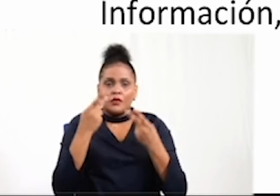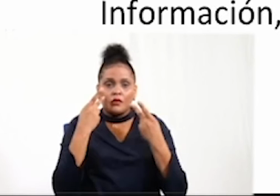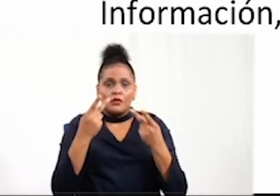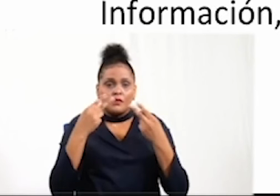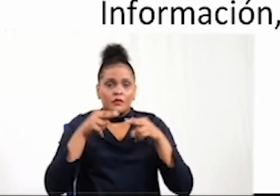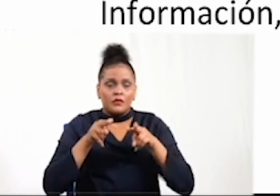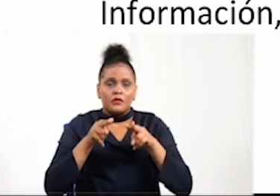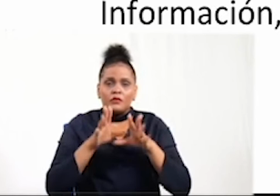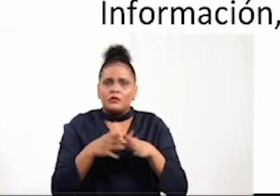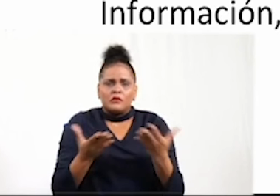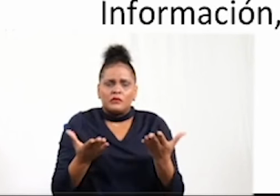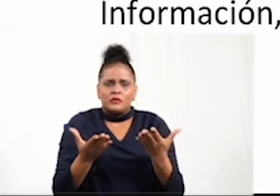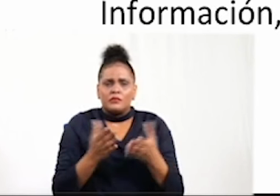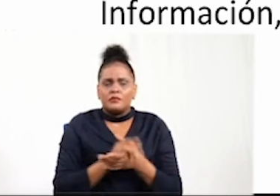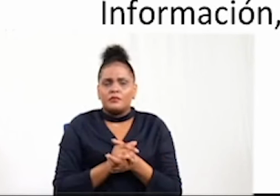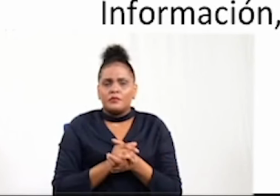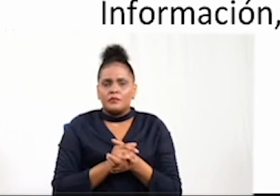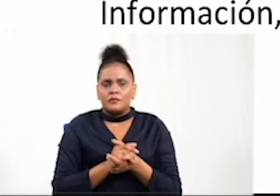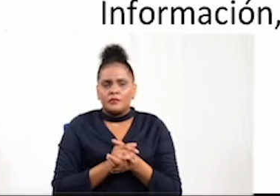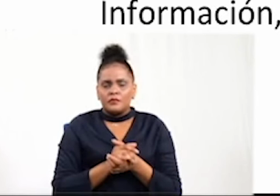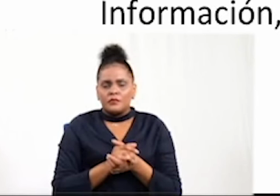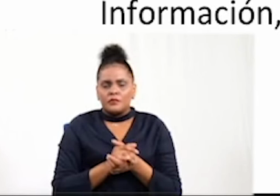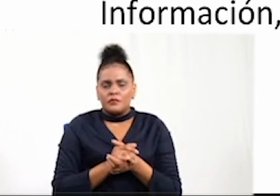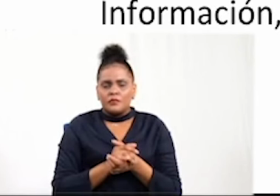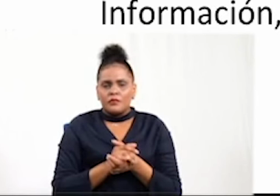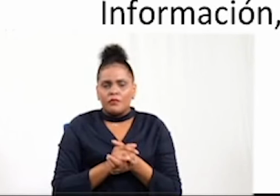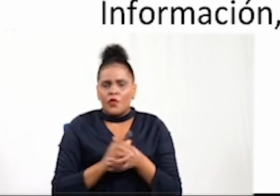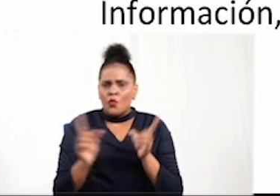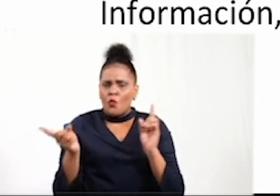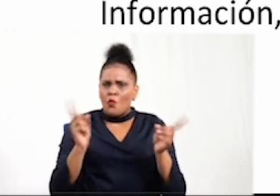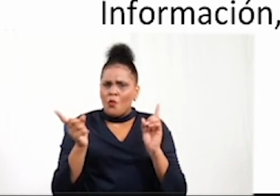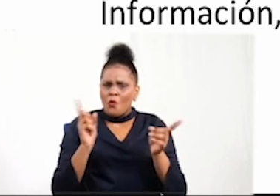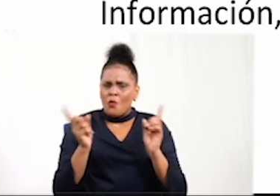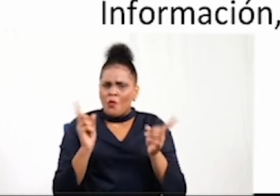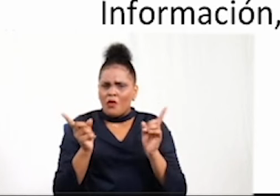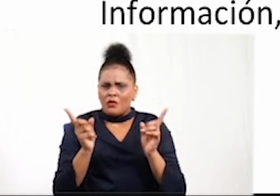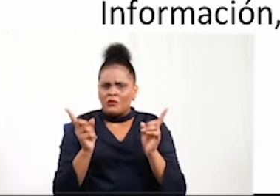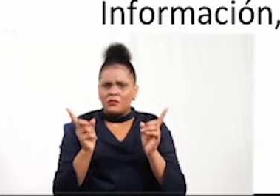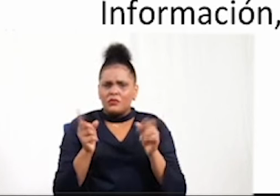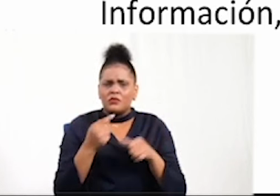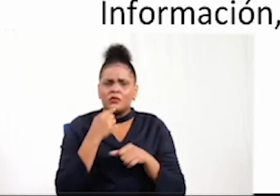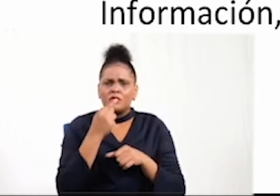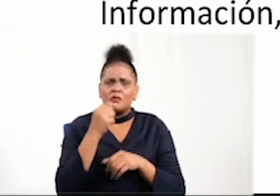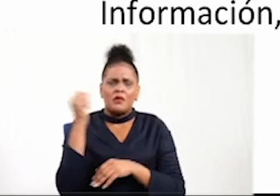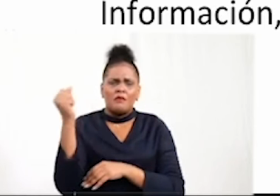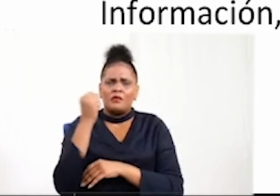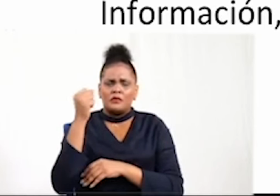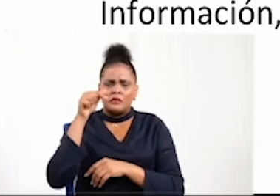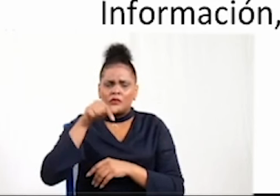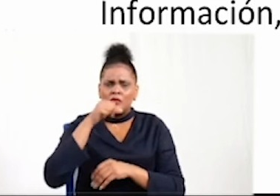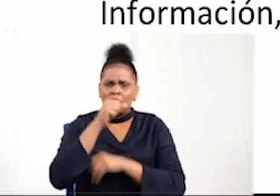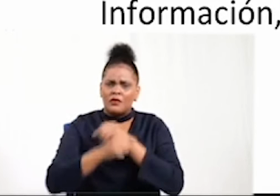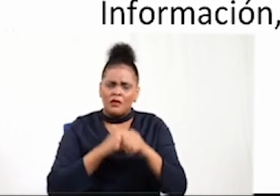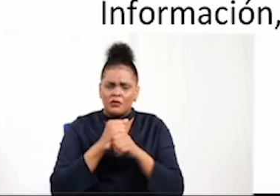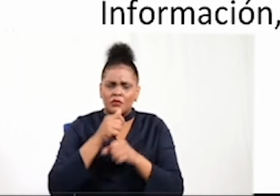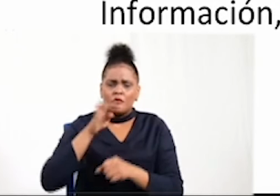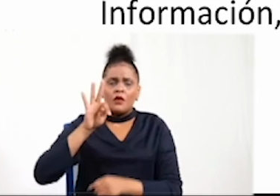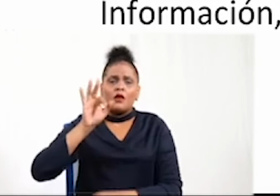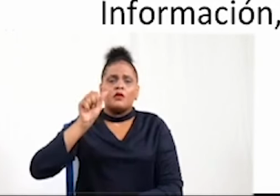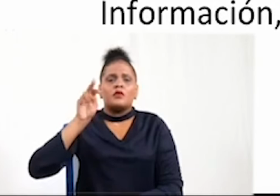si está cambiando o no entonces cuál ha sido la apuesta este año del equipo de atenea